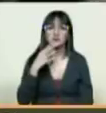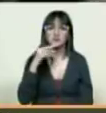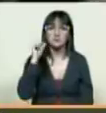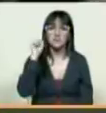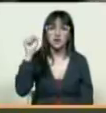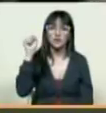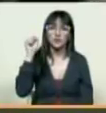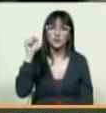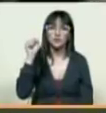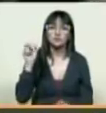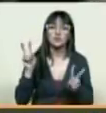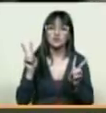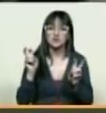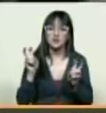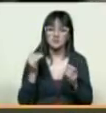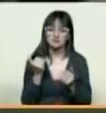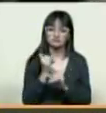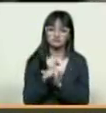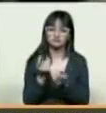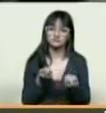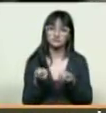emprendiendo en materia de criptoactivos.